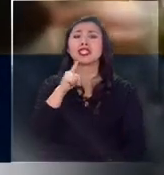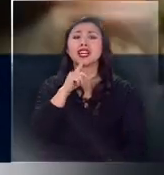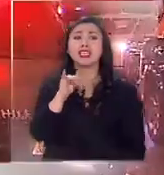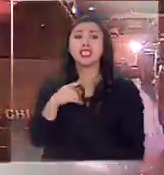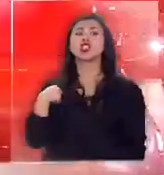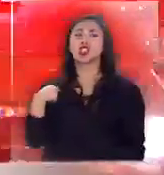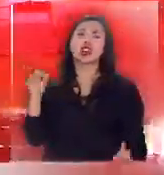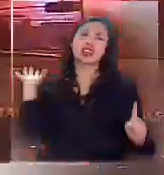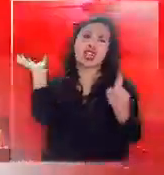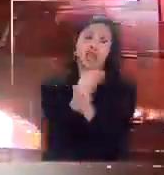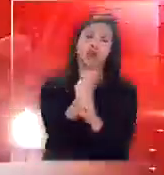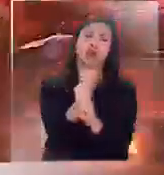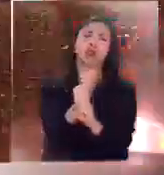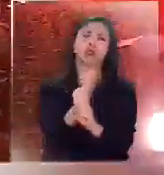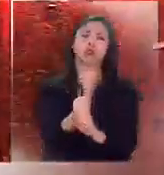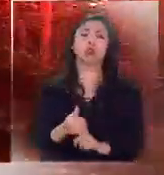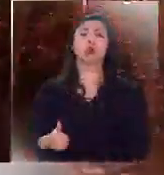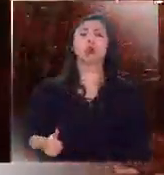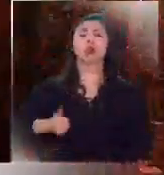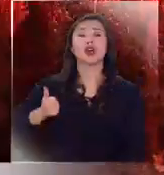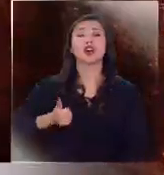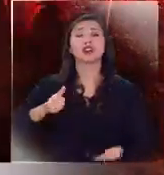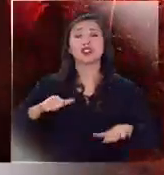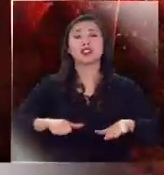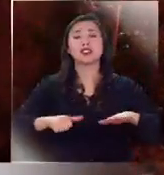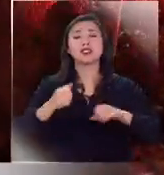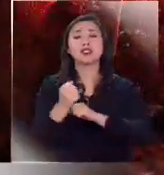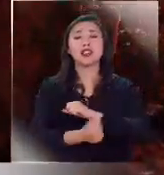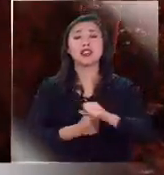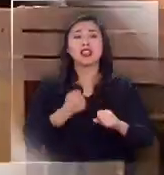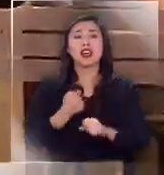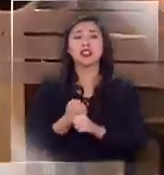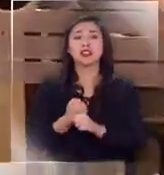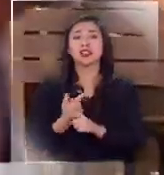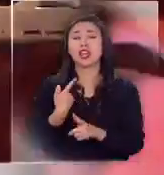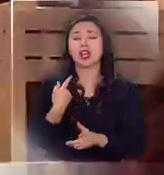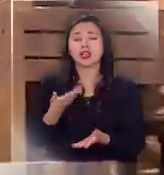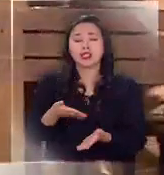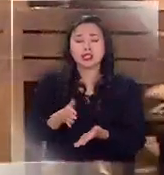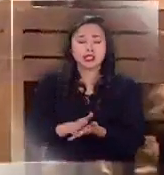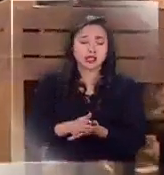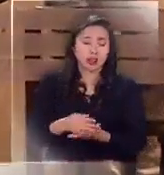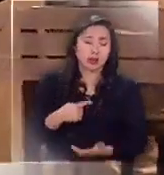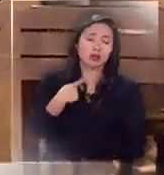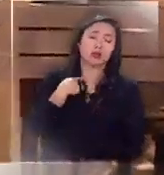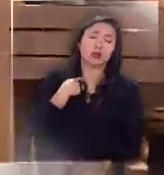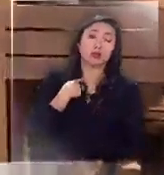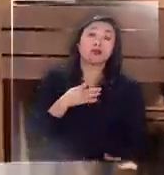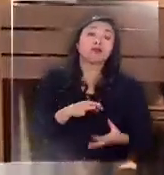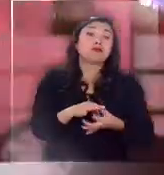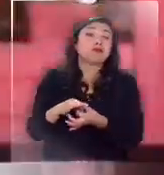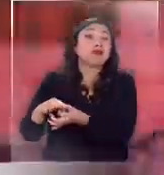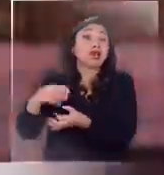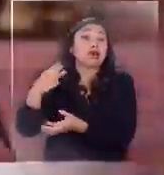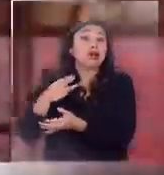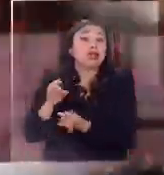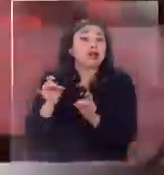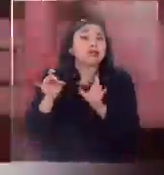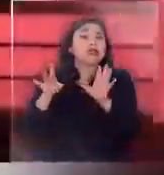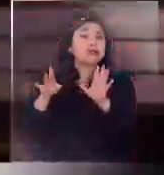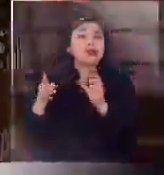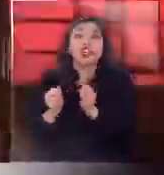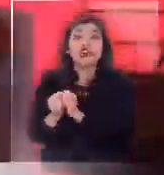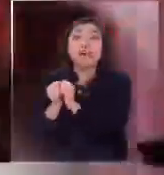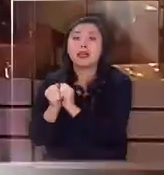haría bullying. Una joven de 16 años que decidió quitarse la vida este martes, presuntamente por malos tratos de sus